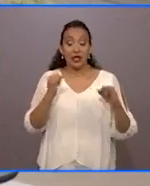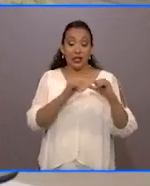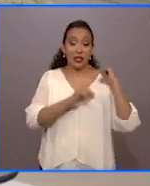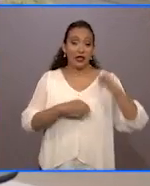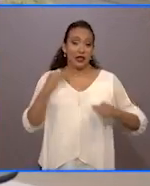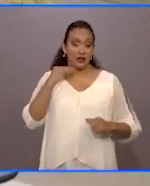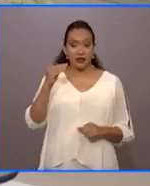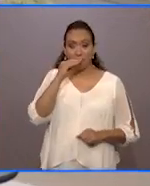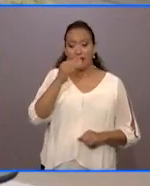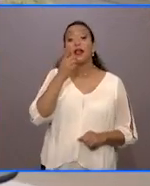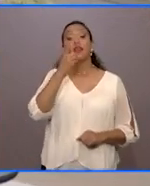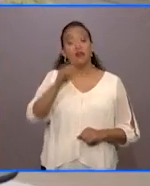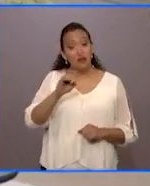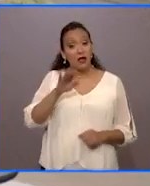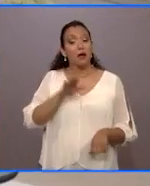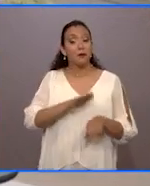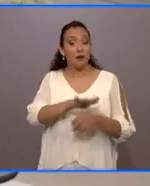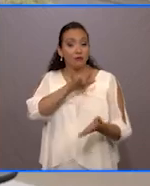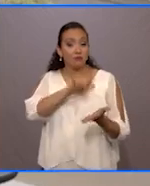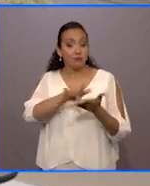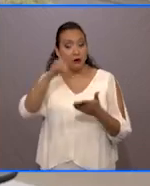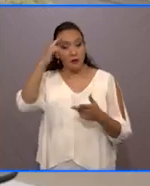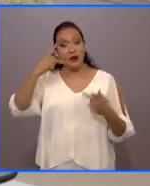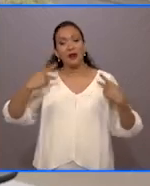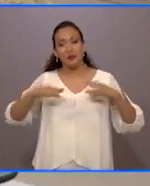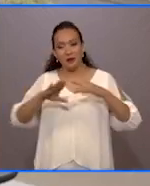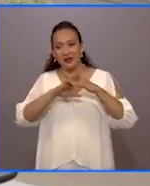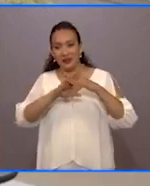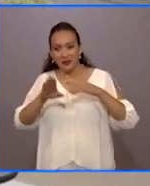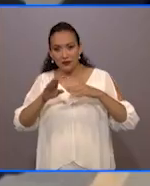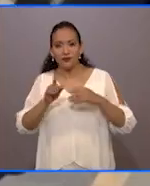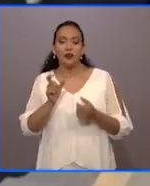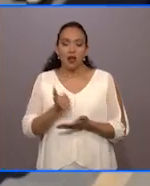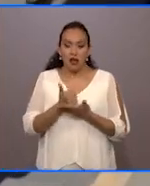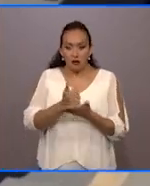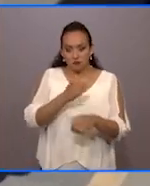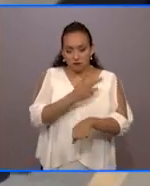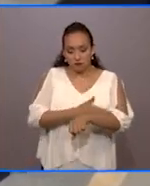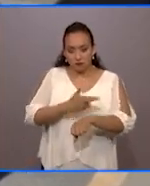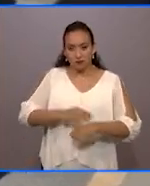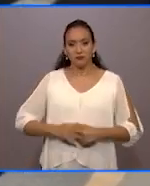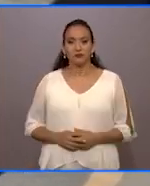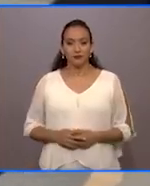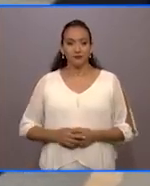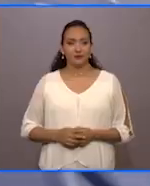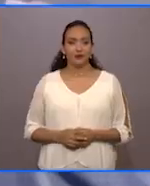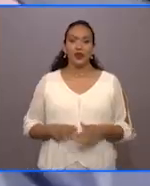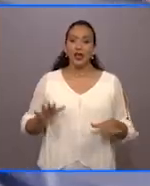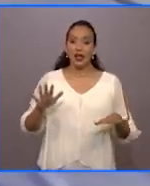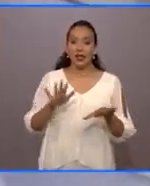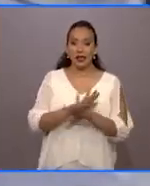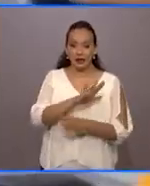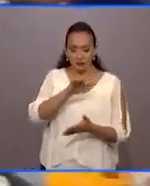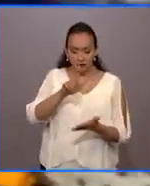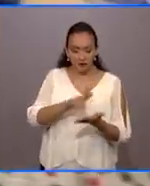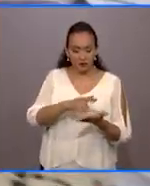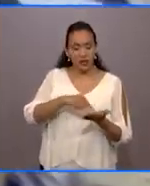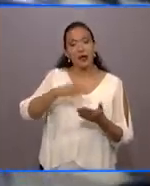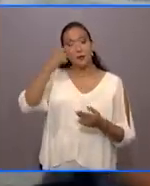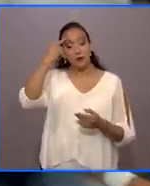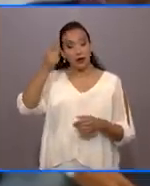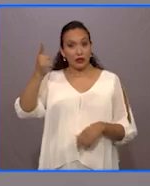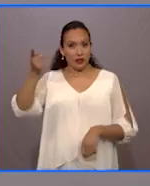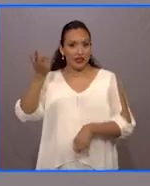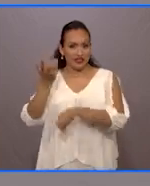solicitudes de asesoría legal por parte de migrantes en situación irregular. Tras los cambios en la política migratoria de